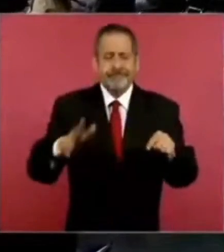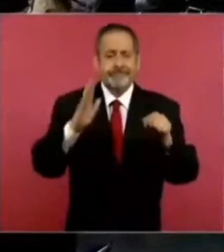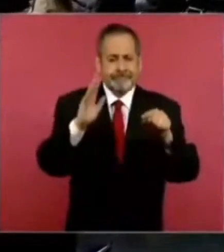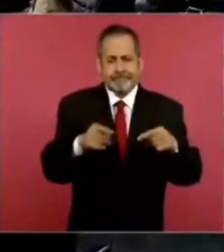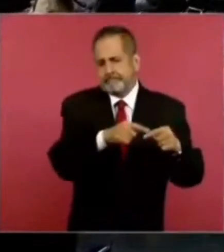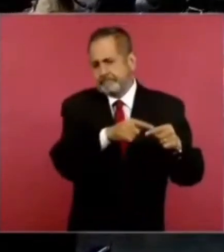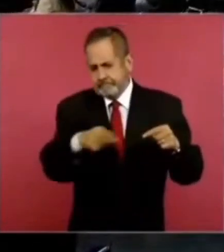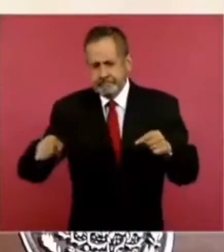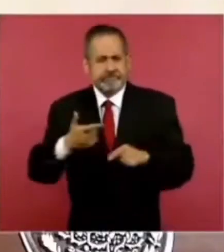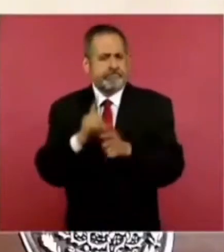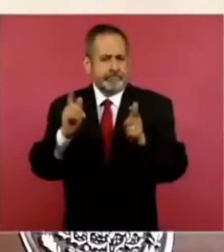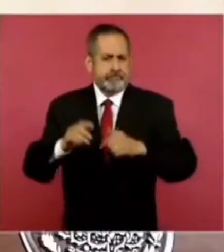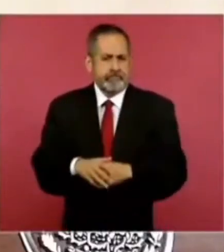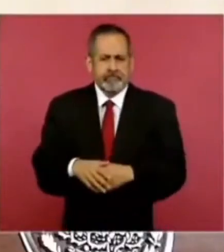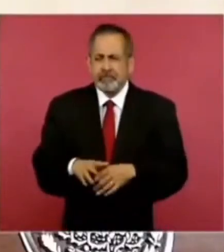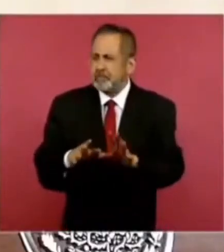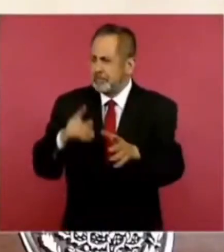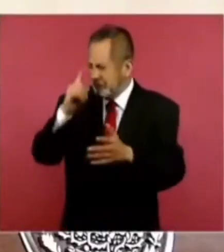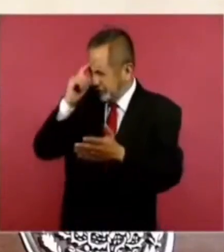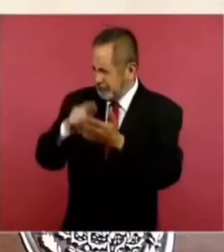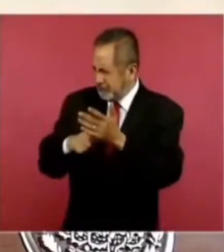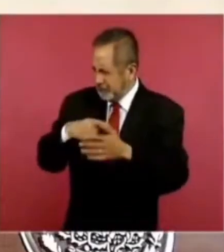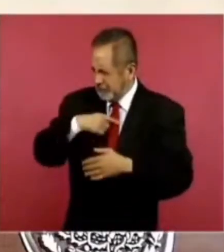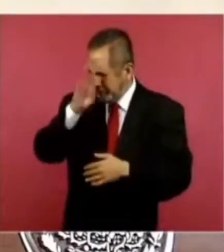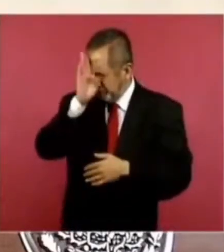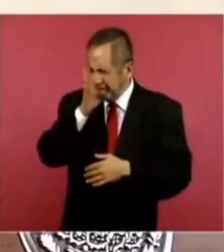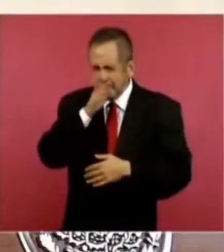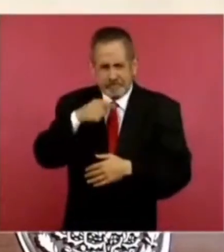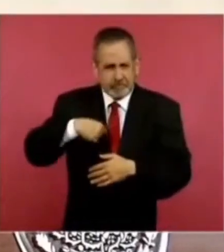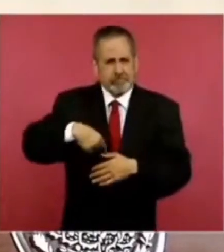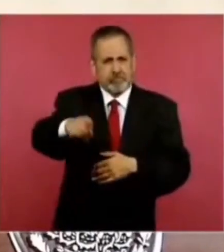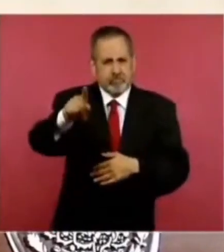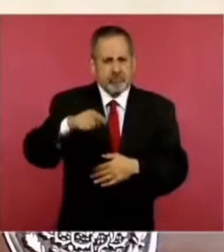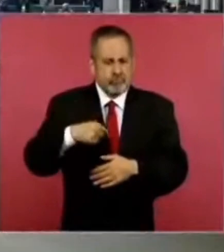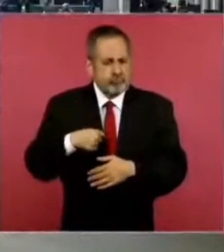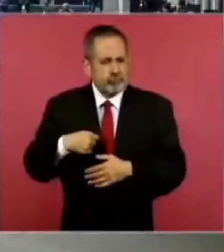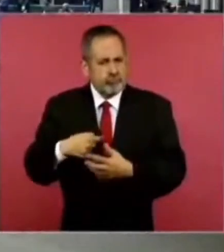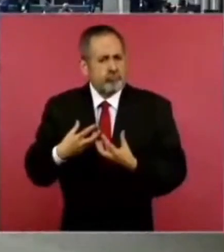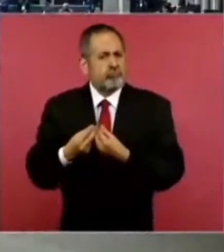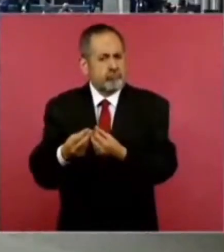Al mediodía, voy al mediodía, me voy con